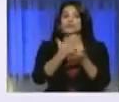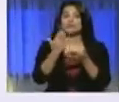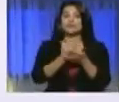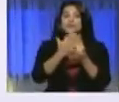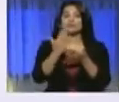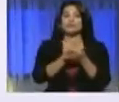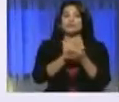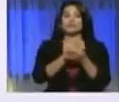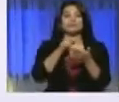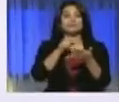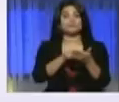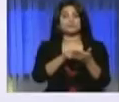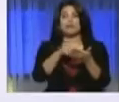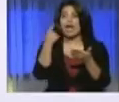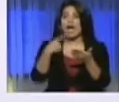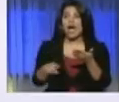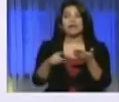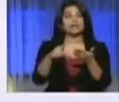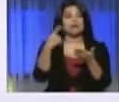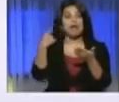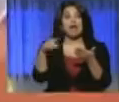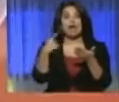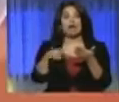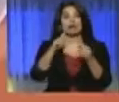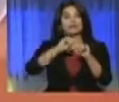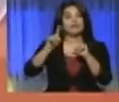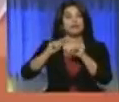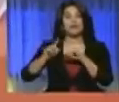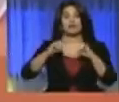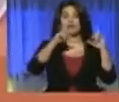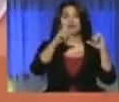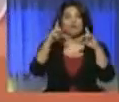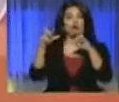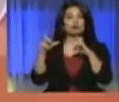además de tener un conjunto de fotografías